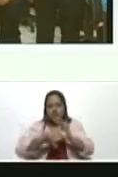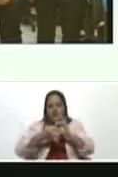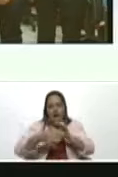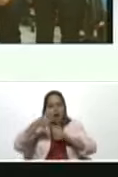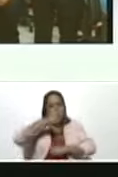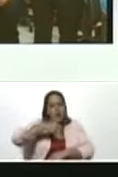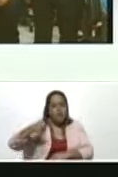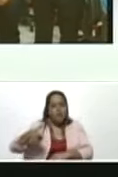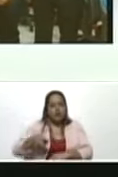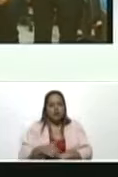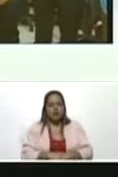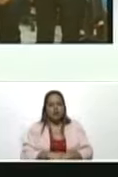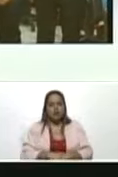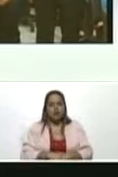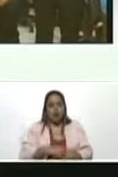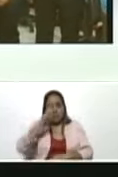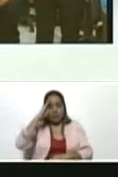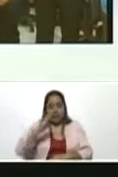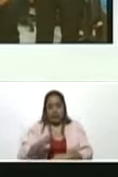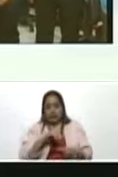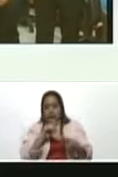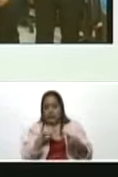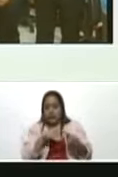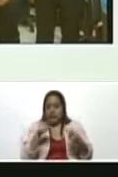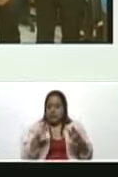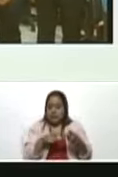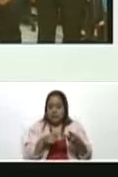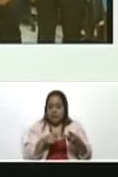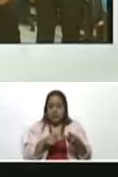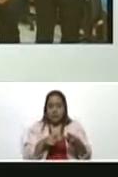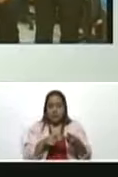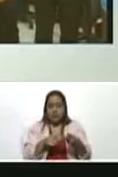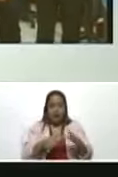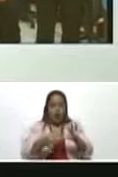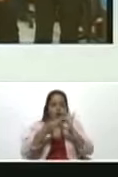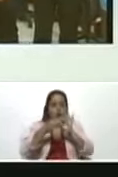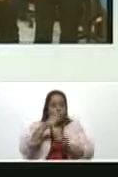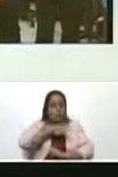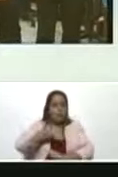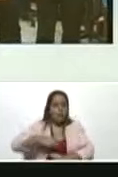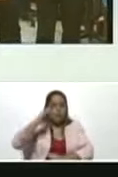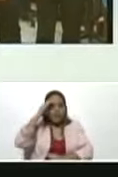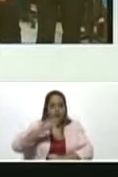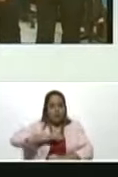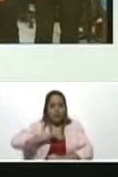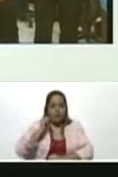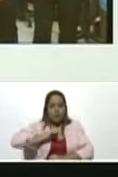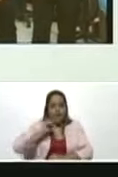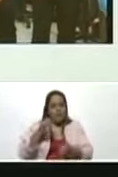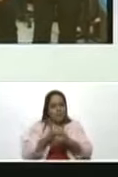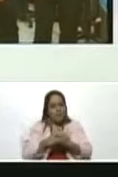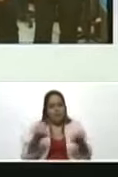poder popular, el poder militar, en la unión cívico-militar-policial